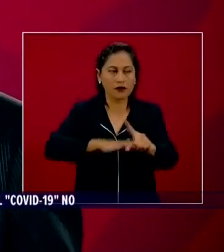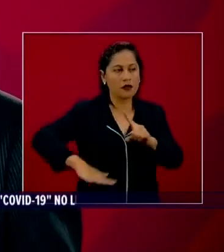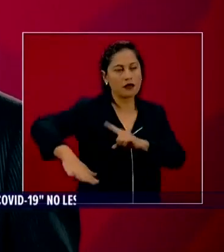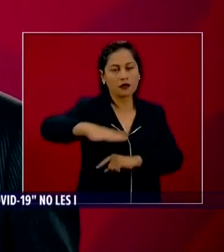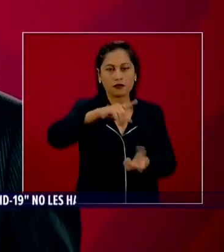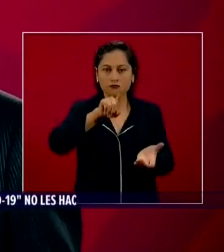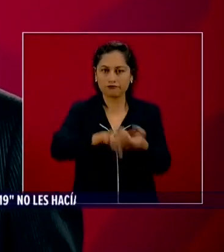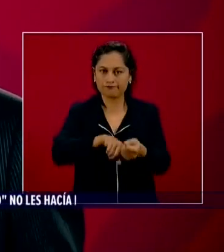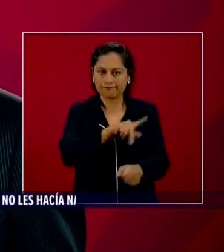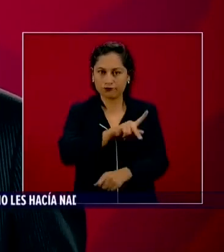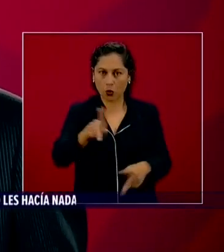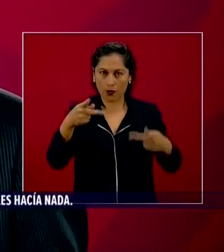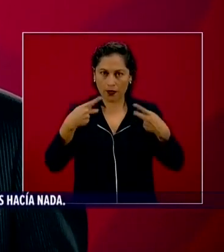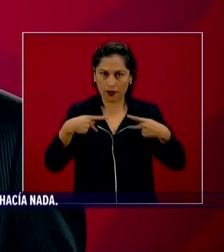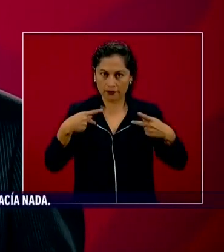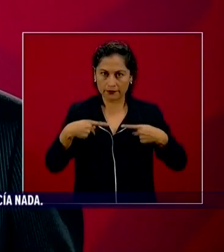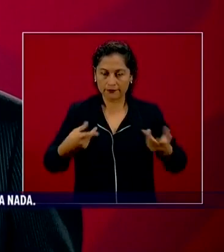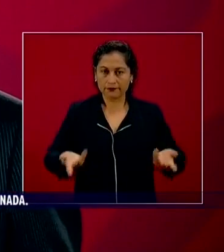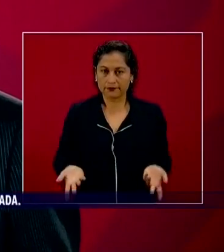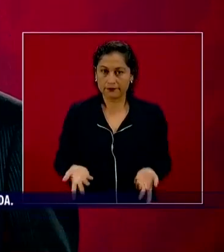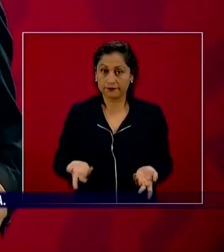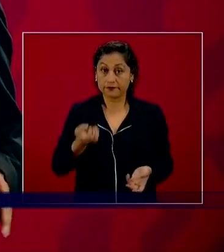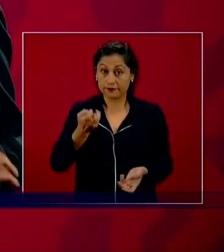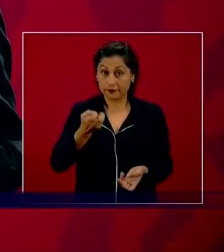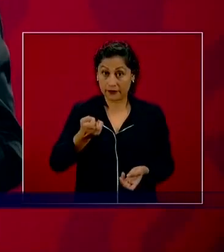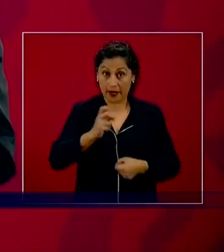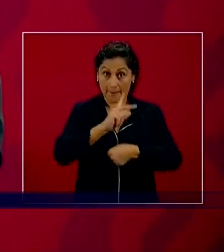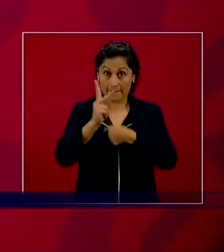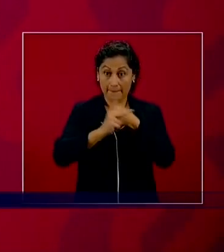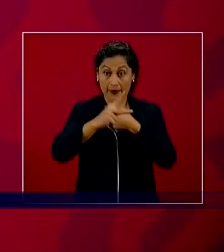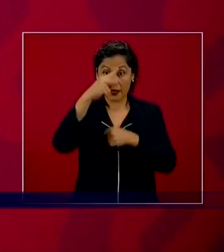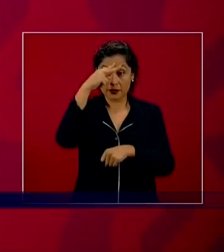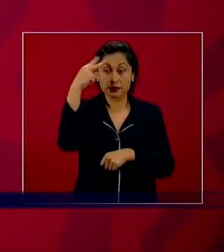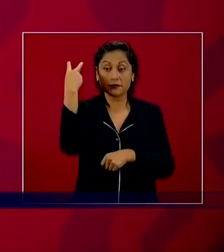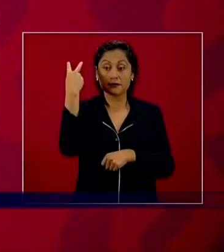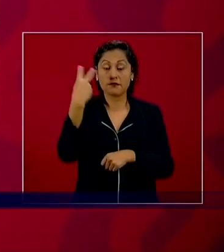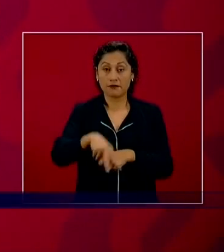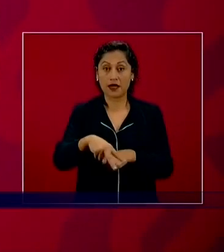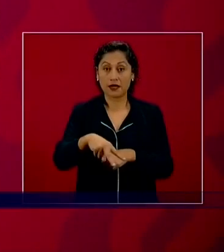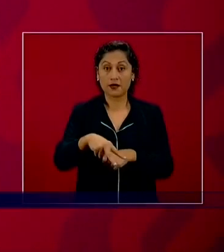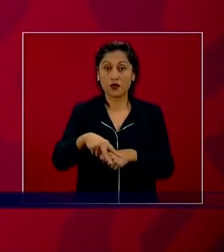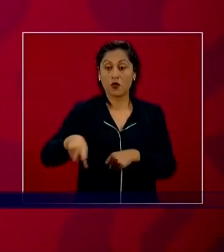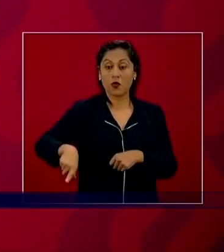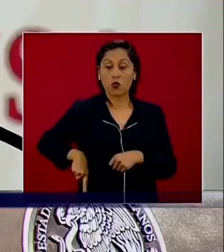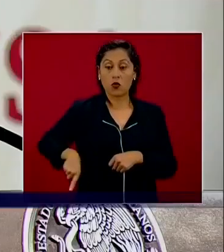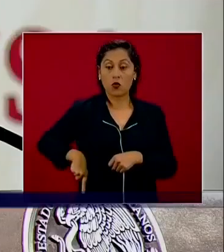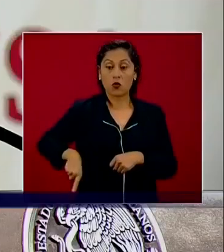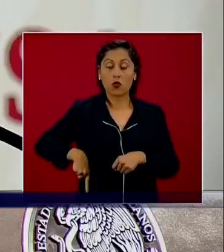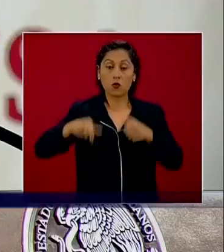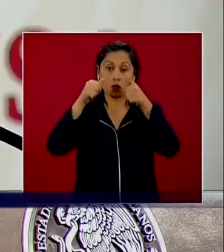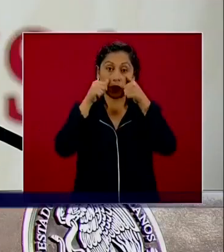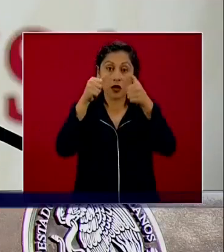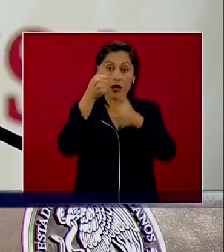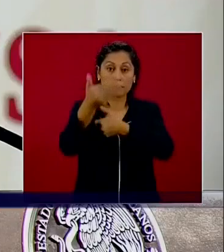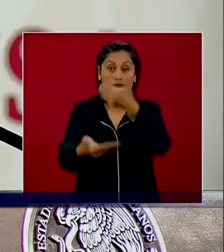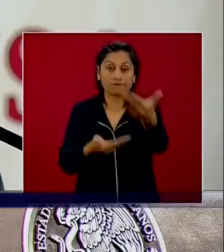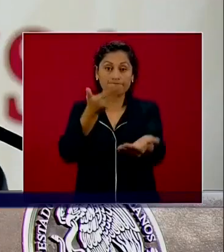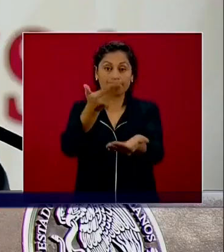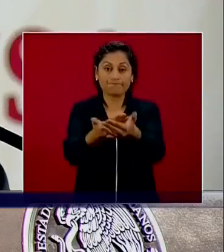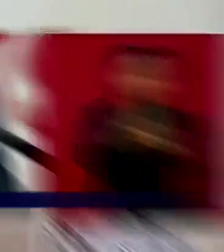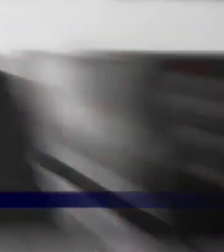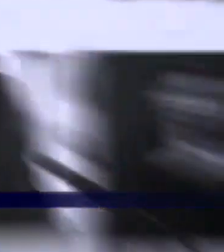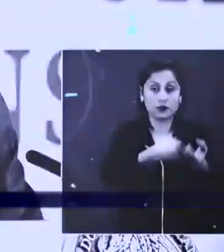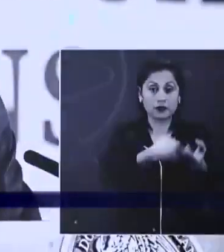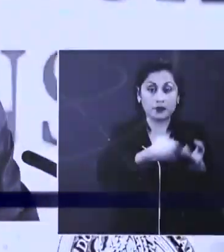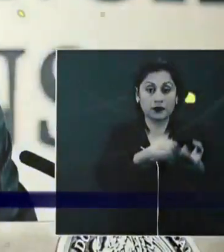es un país con un gobierno al servicio de los ciudadanos, no al servicio de los grupos de intereses